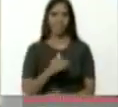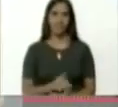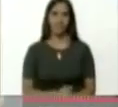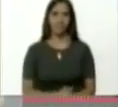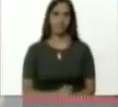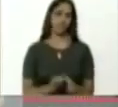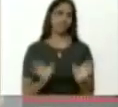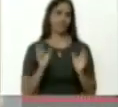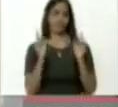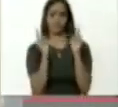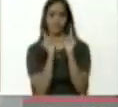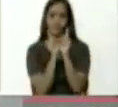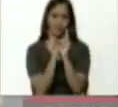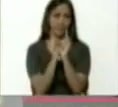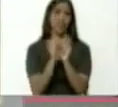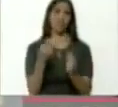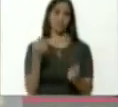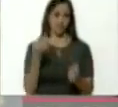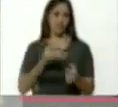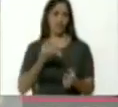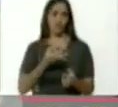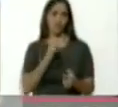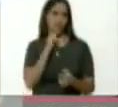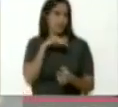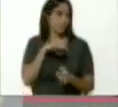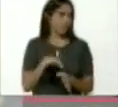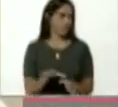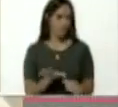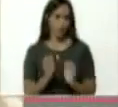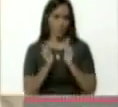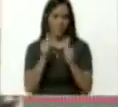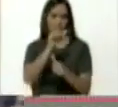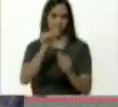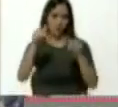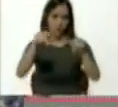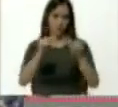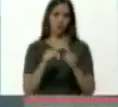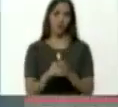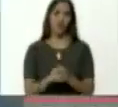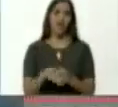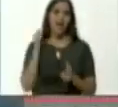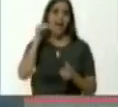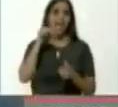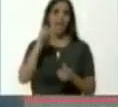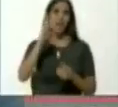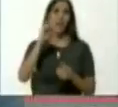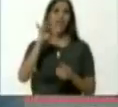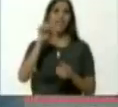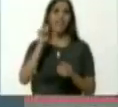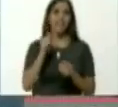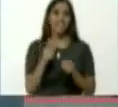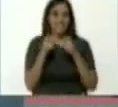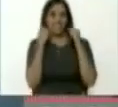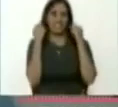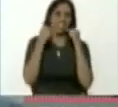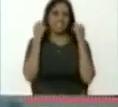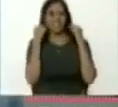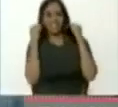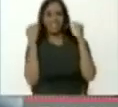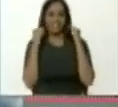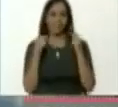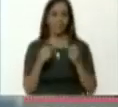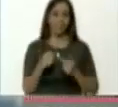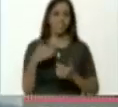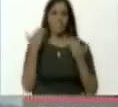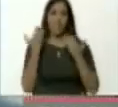Bueno, en este pedacito nada más, pero de verdad que es desagradable esto, ¿no? Y comenzar la semana con esto. Ahí William Dávila además extendió la risa, o sea, se